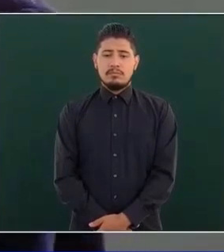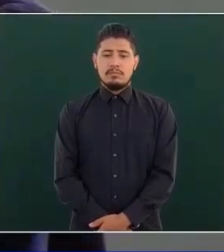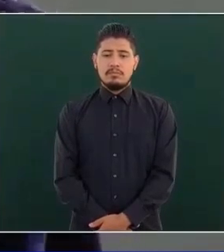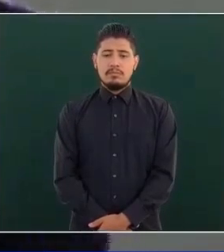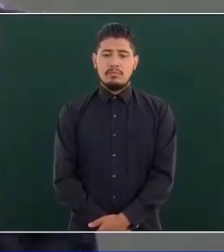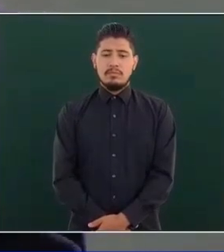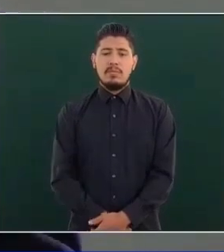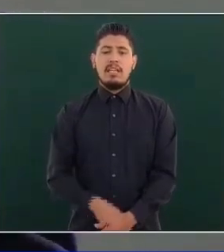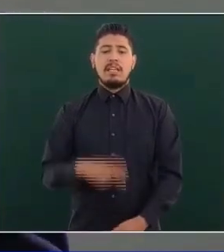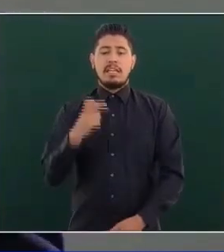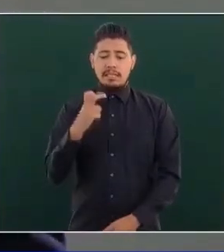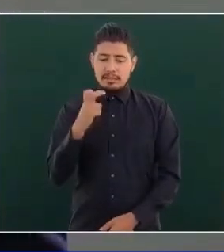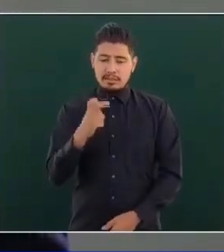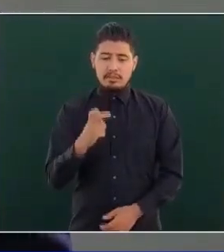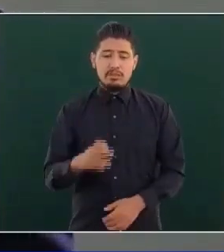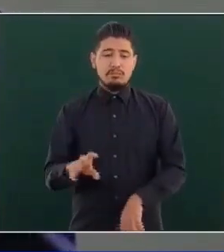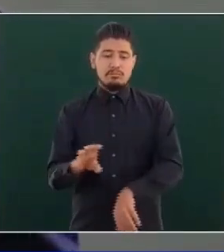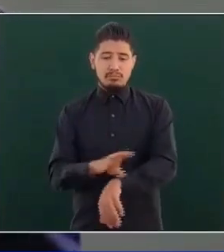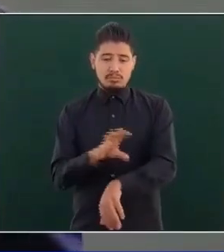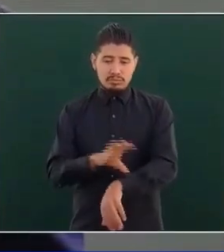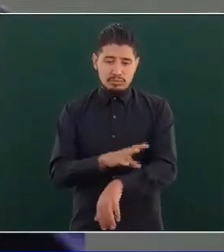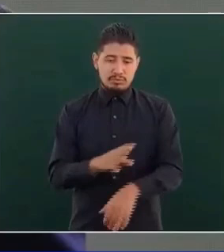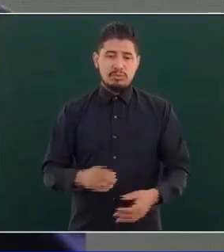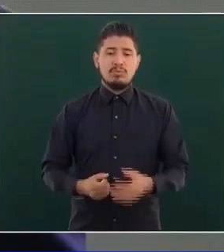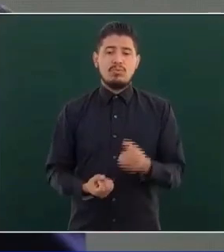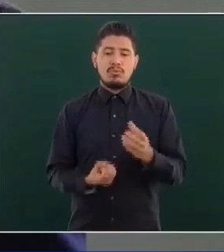Esto de la reforma eléctrica,